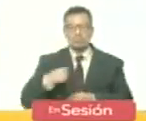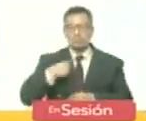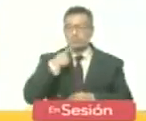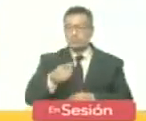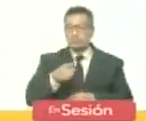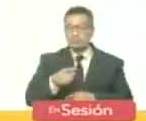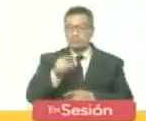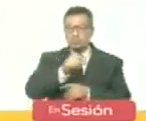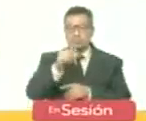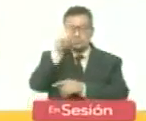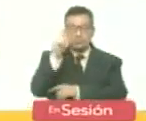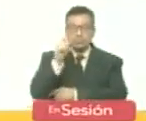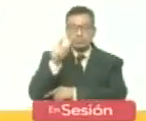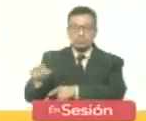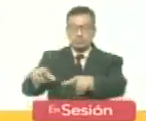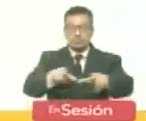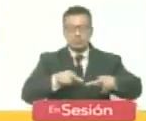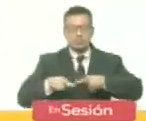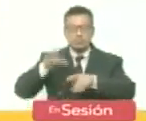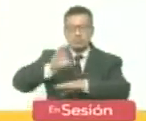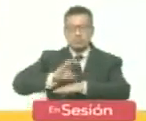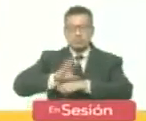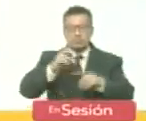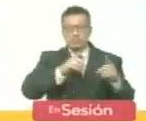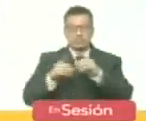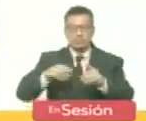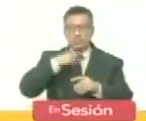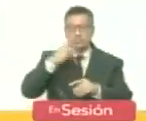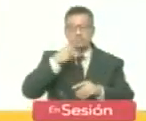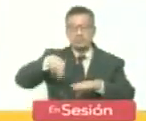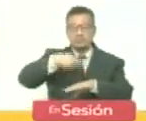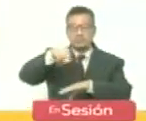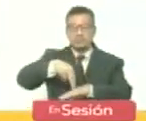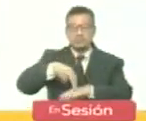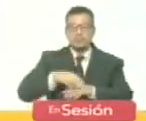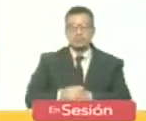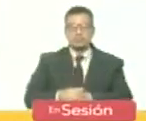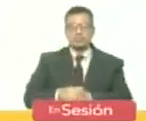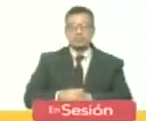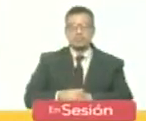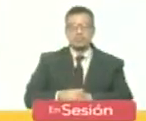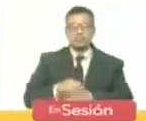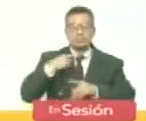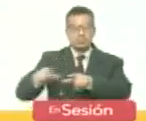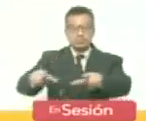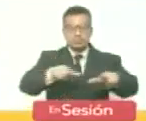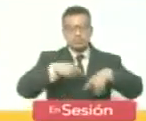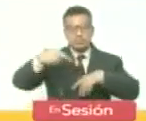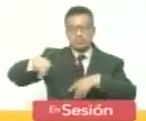este Parlamento sea el escenario, como centro del debate político nacional, sea